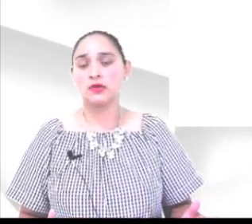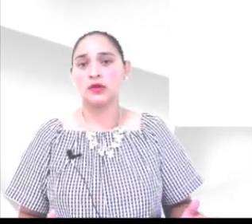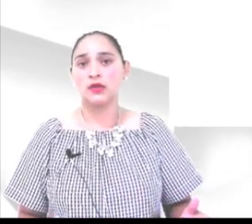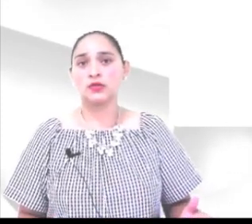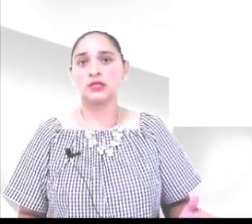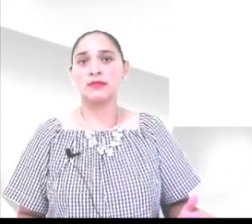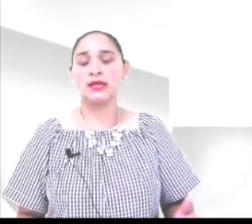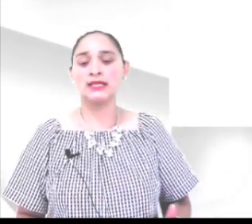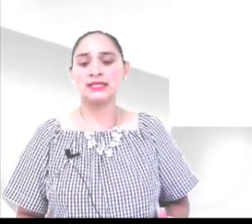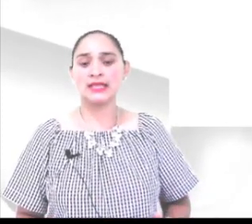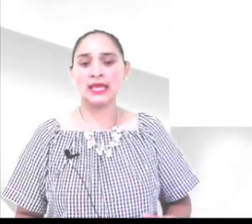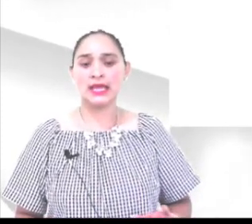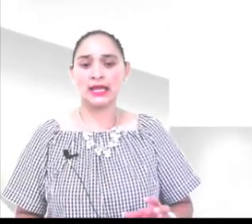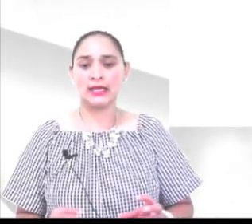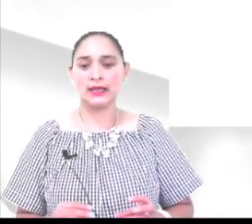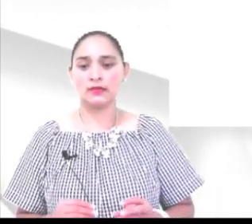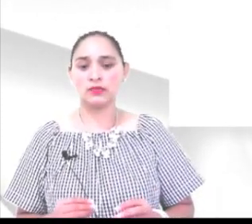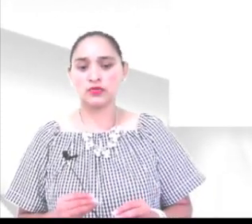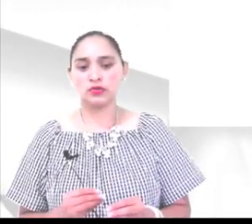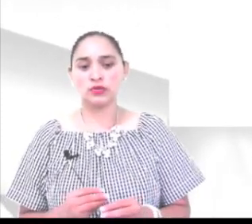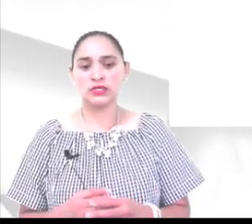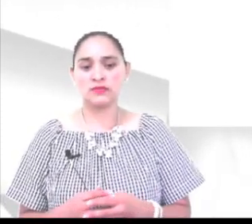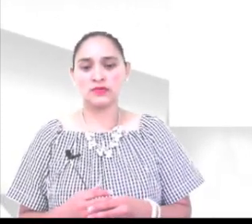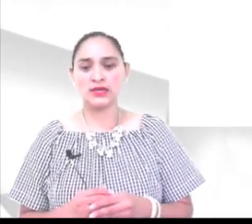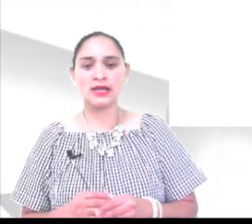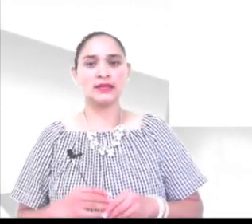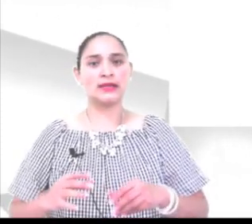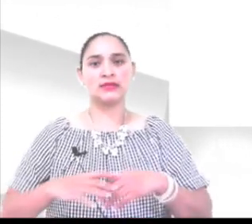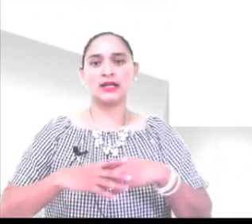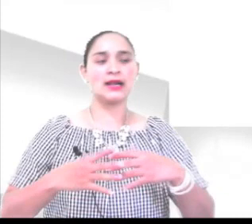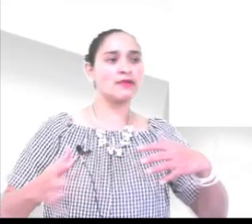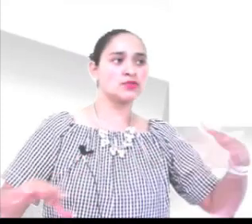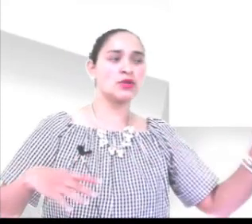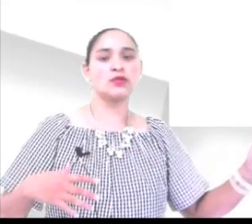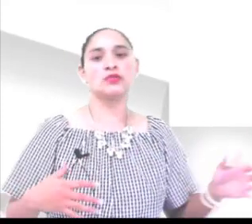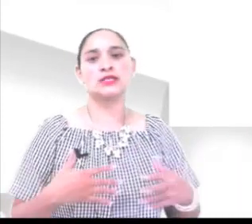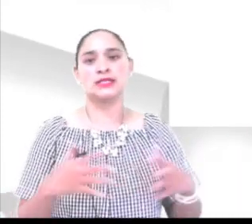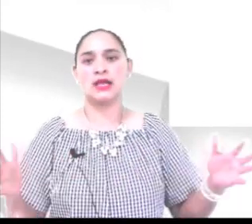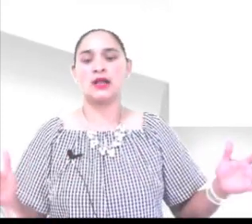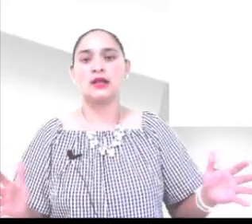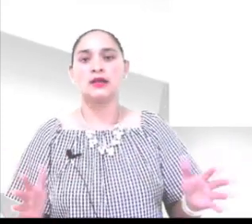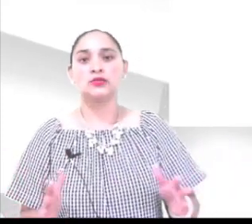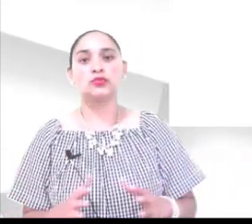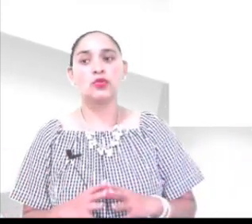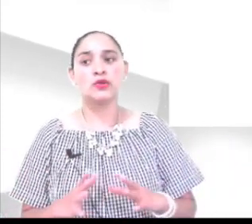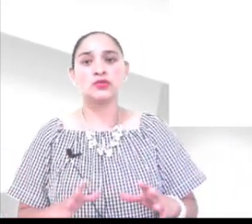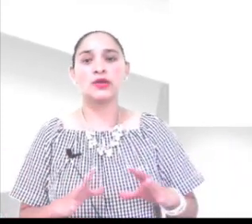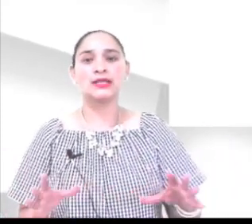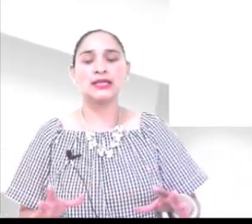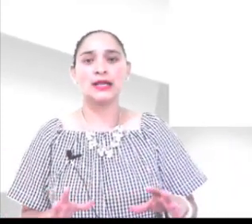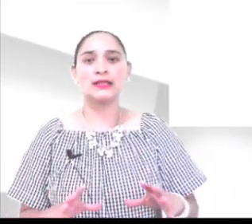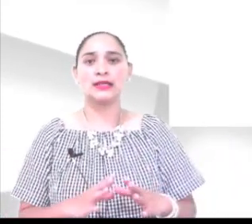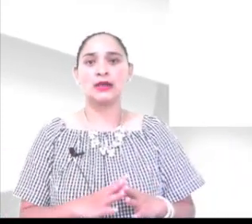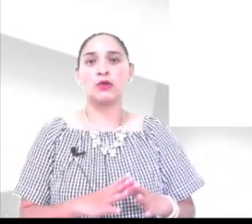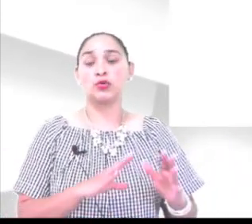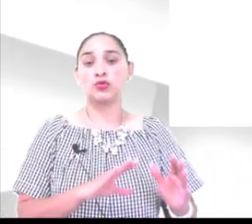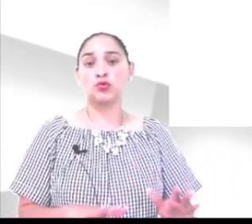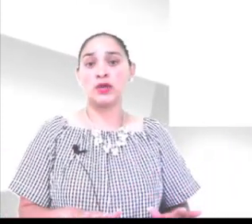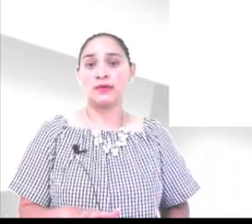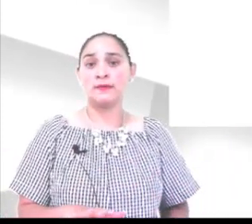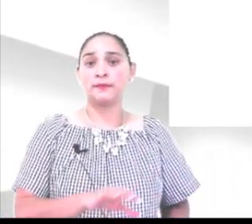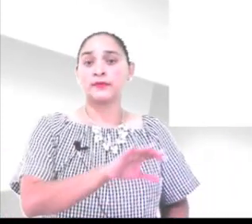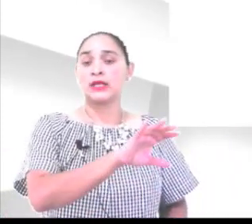plazo. Entonces, imagínense, nosotros decimos, que tirar la basura donde sea. Todo eso genera de que